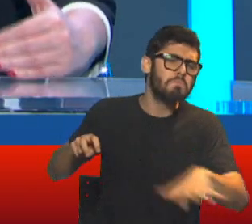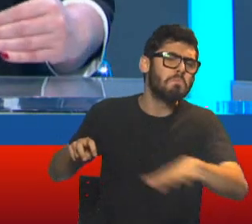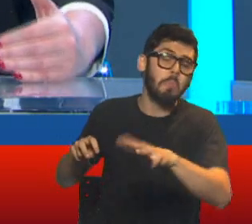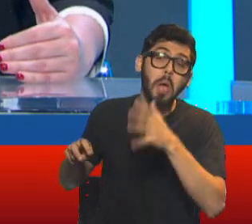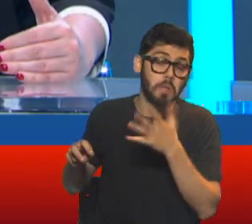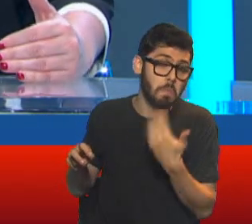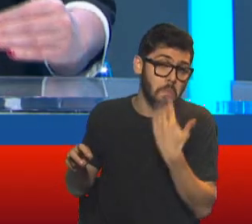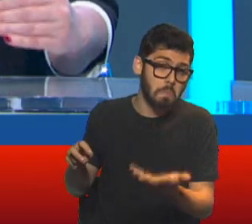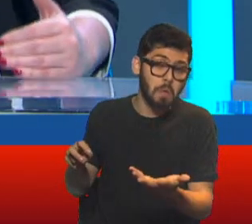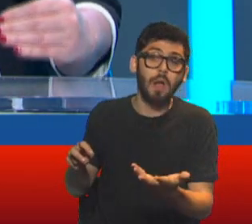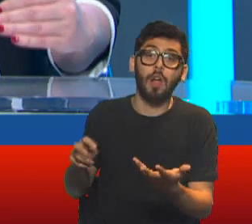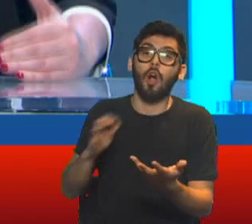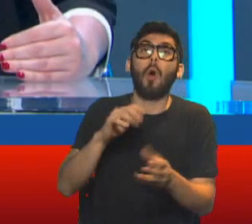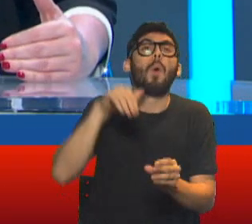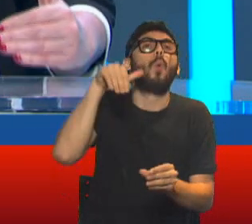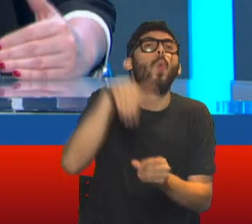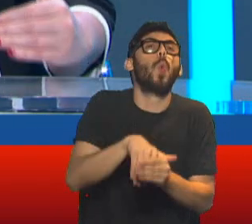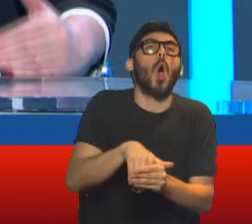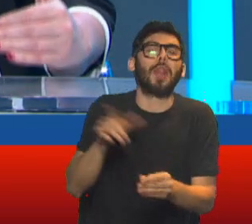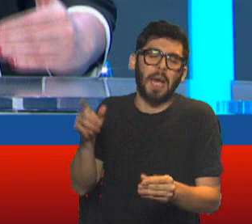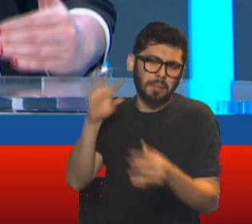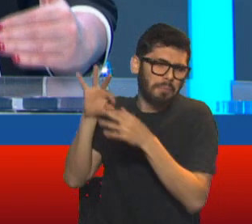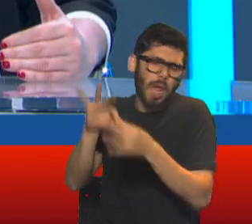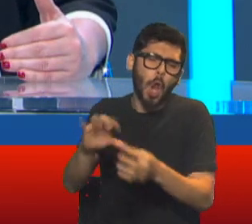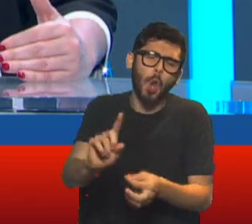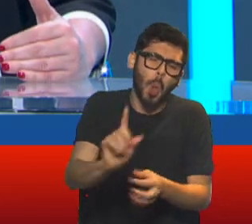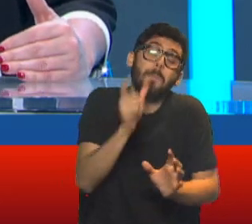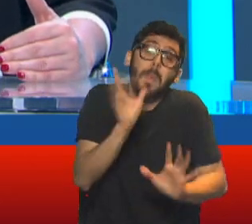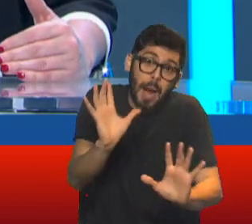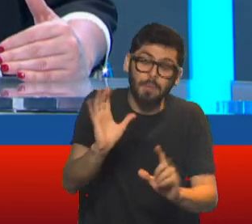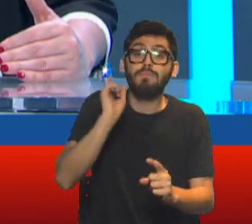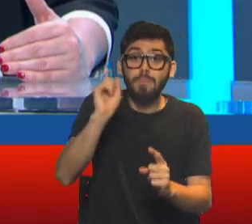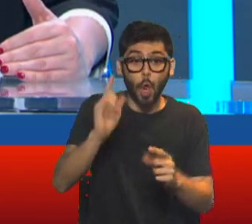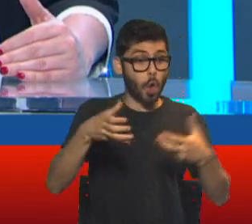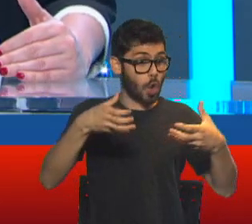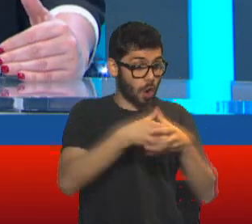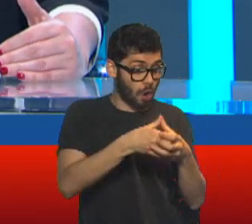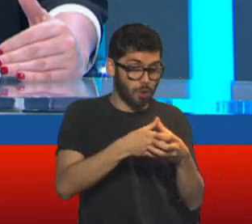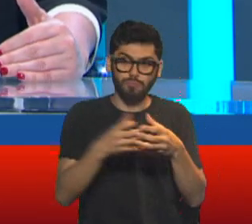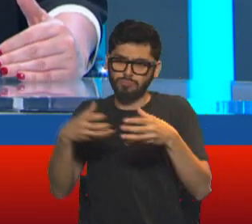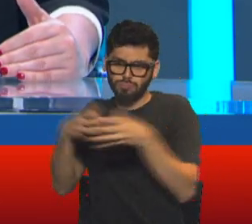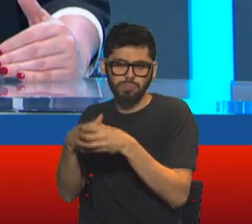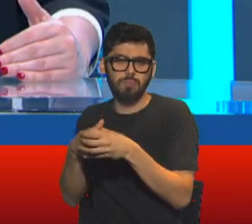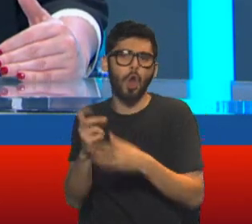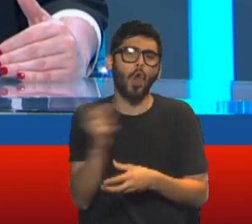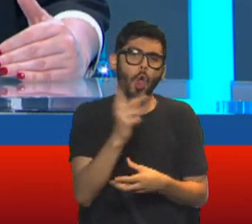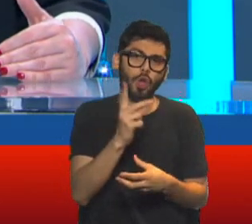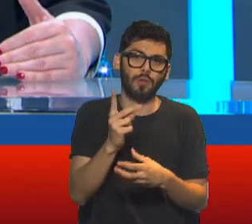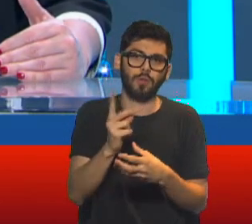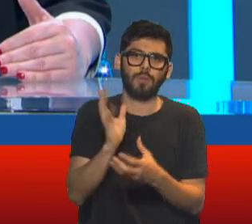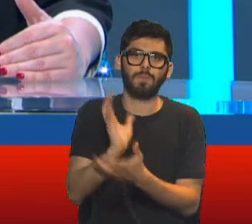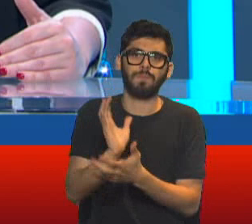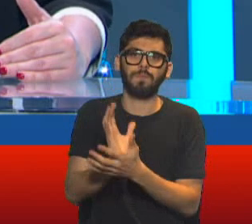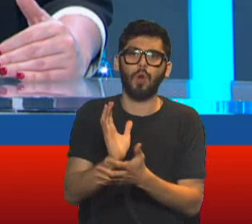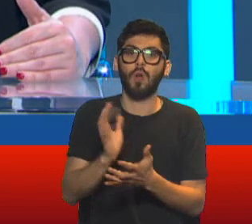por lo menos a la hora de votar. Sí me parece que en este momento ninguna de las dos fuerzas mayoritarias del país puede erigirse con la verdad del pueblo que